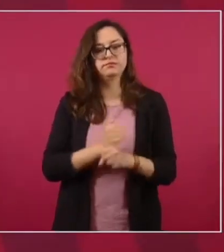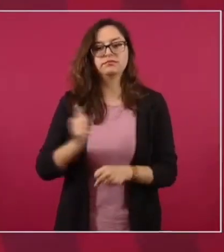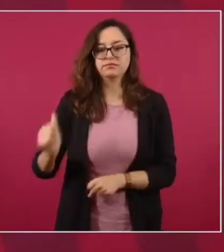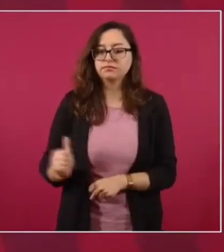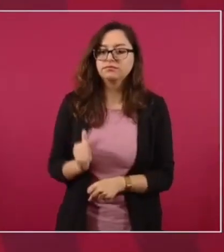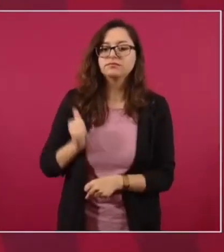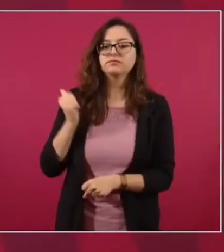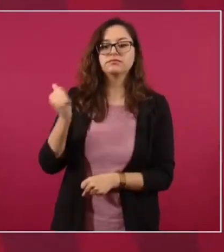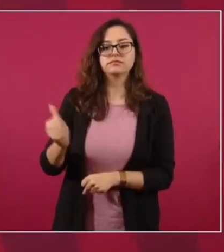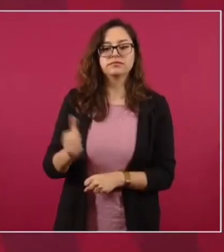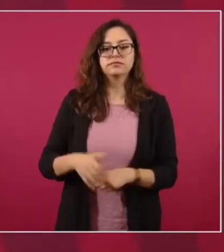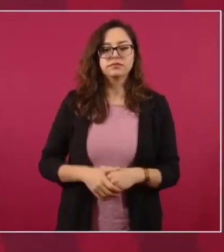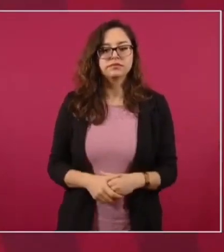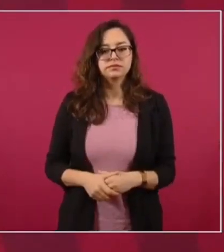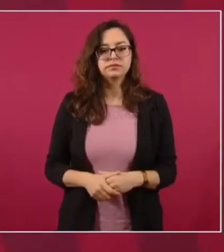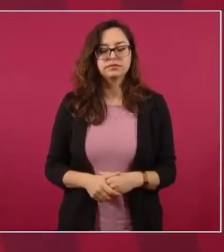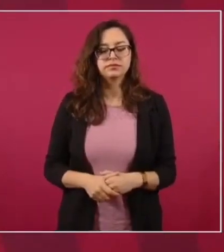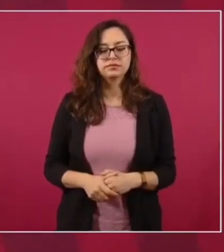Sí,